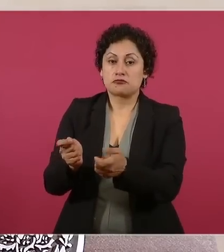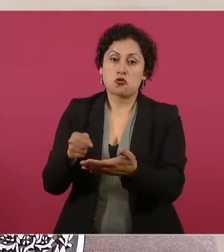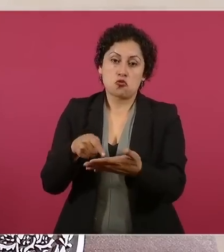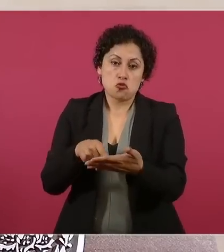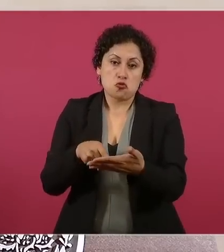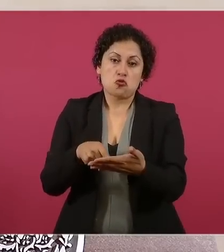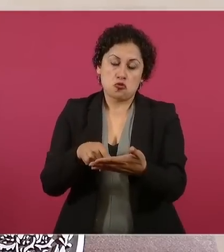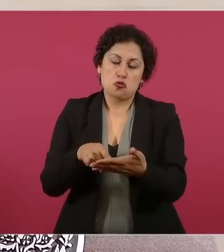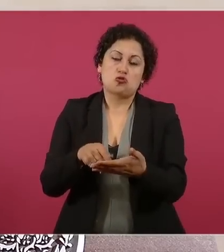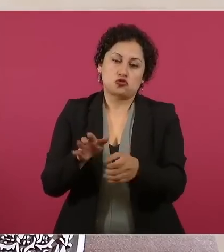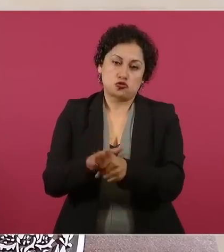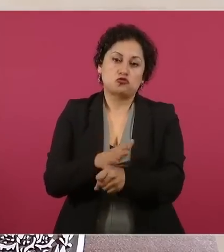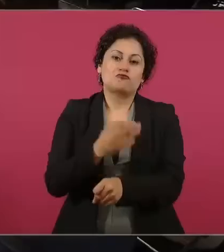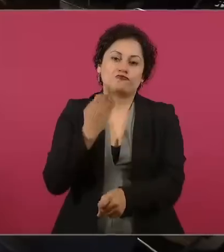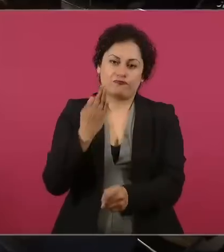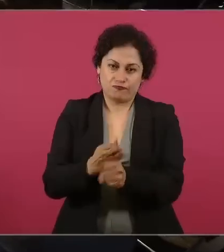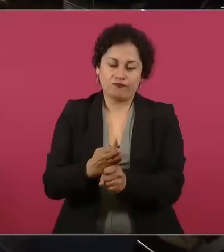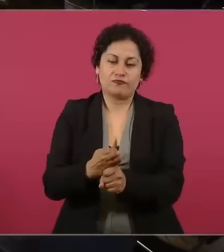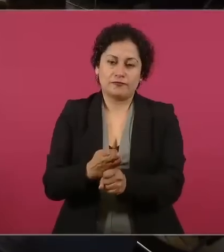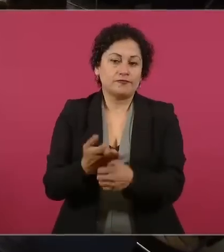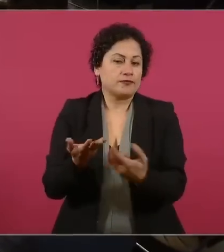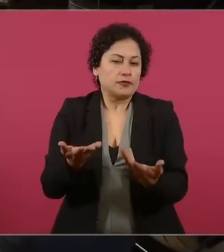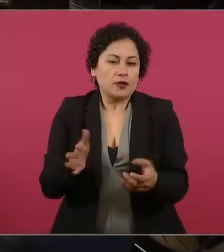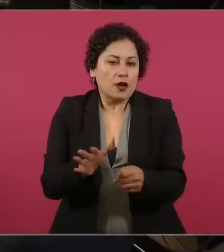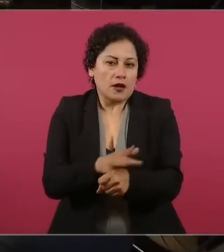márgenes, porque si no hay